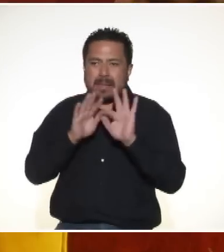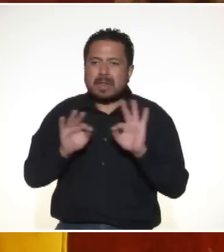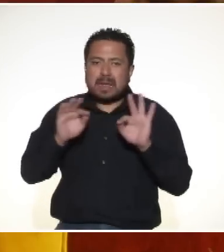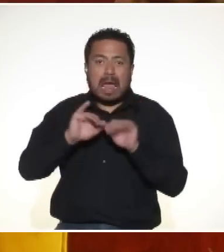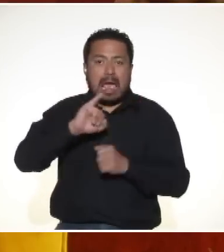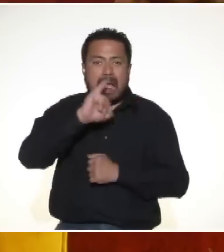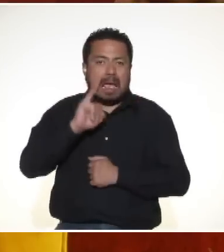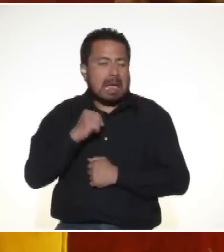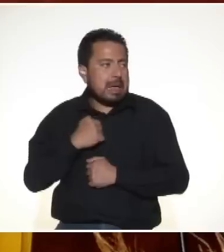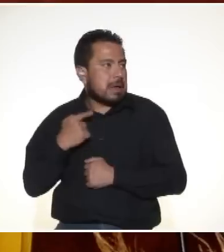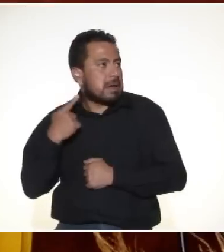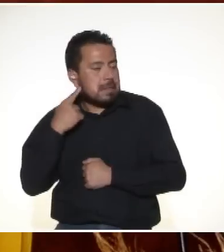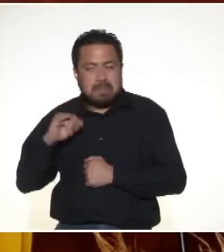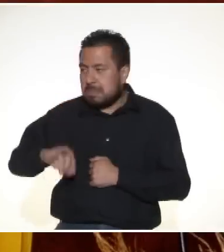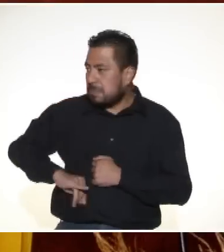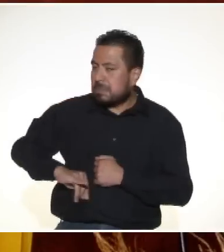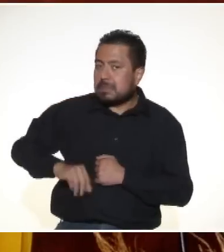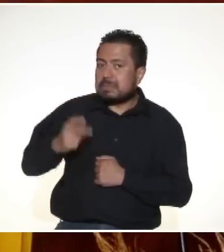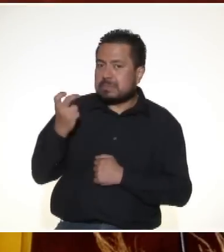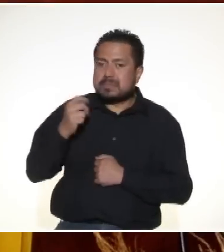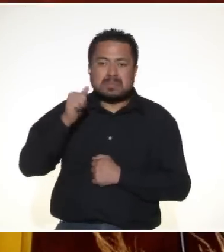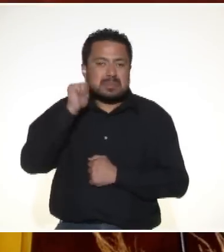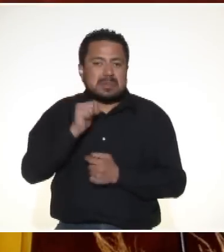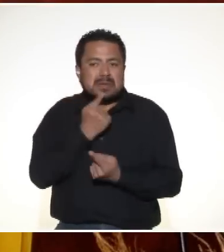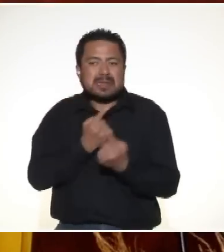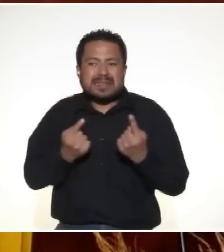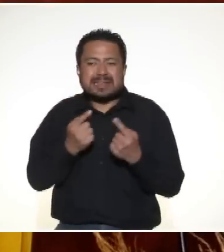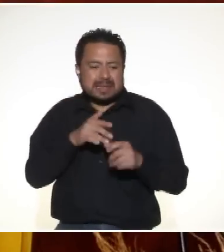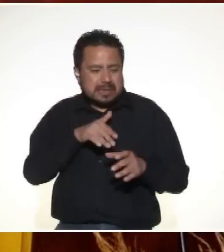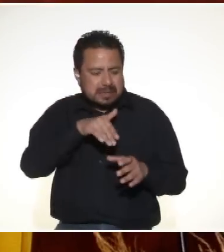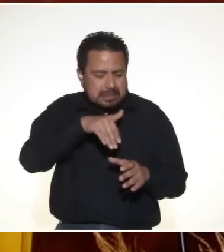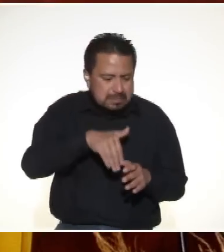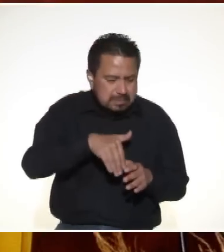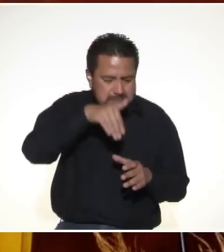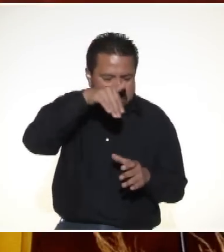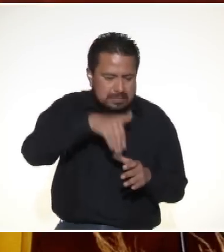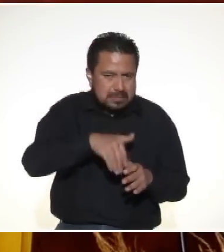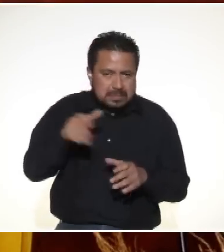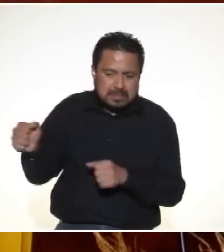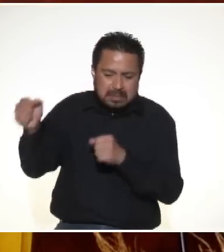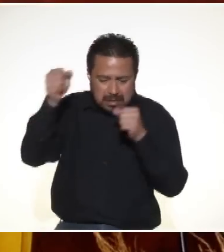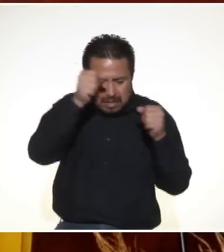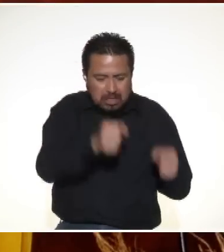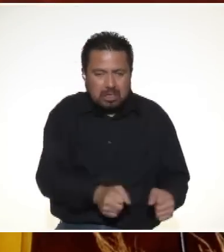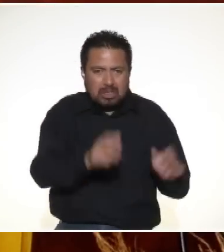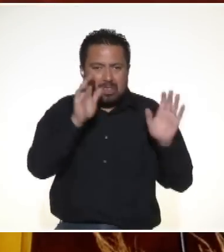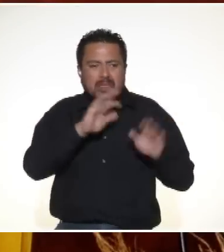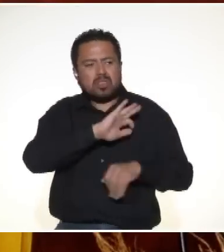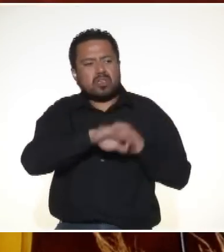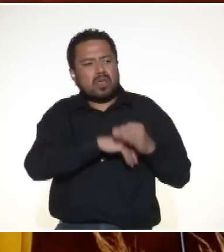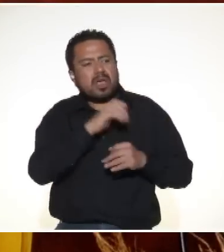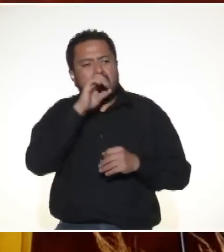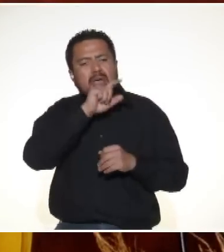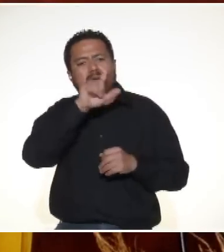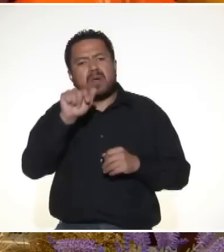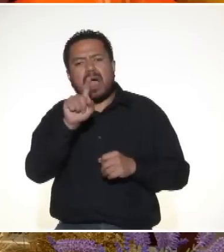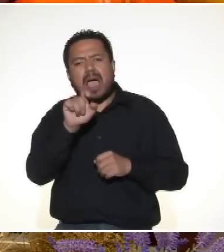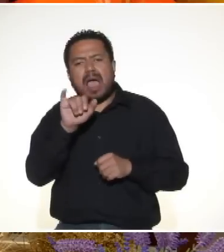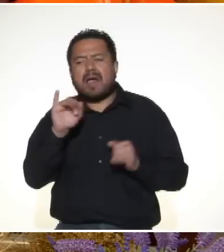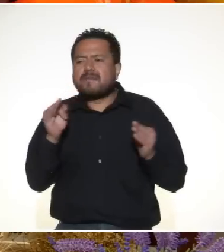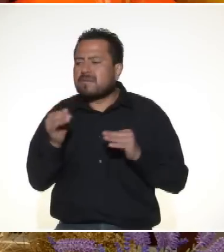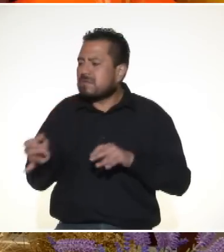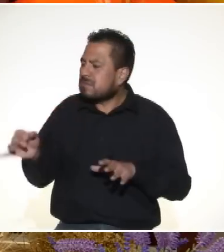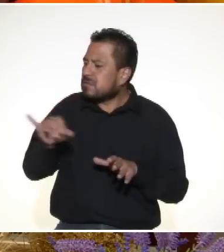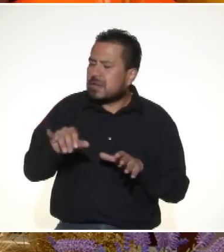escuchado y es algo muy interesante. Los Hay que niños tenerlo en cuenta. siempre tocar la tina antes de meter a los niños, Siempre. porque luego dices, ahí le dejo toda la caliente y luego le pongo un poquito de fría.